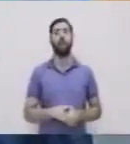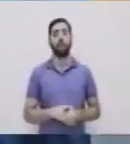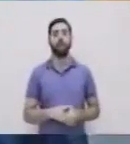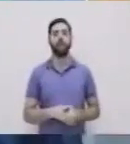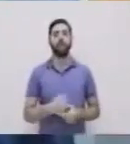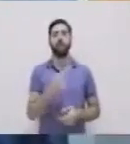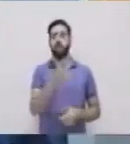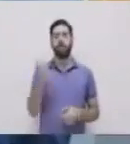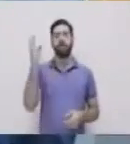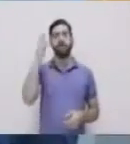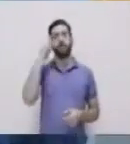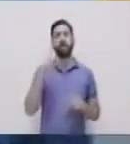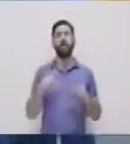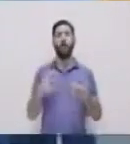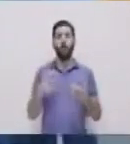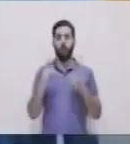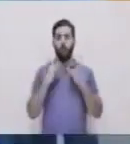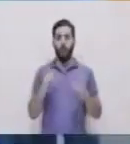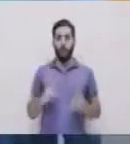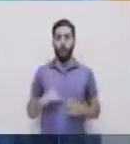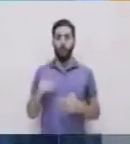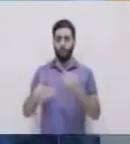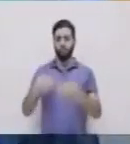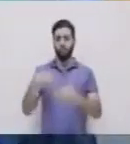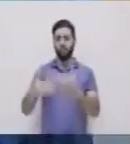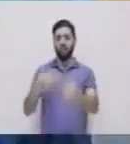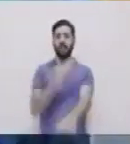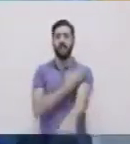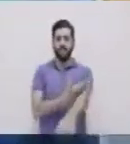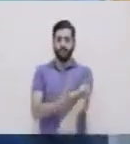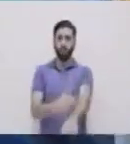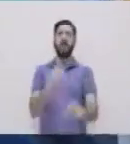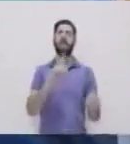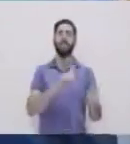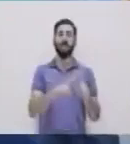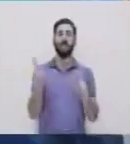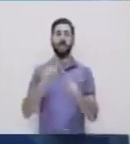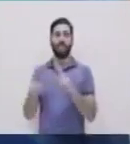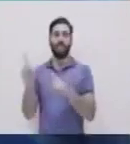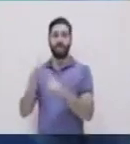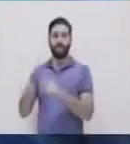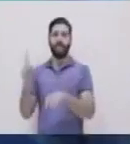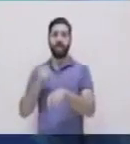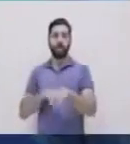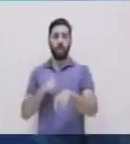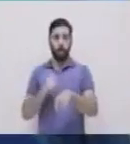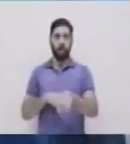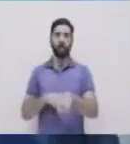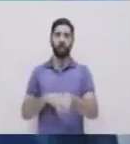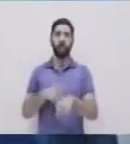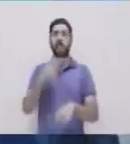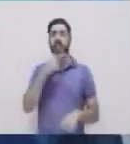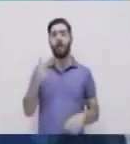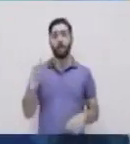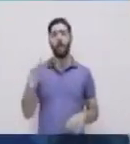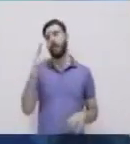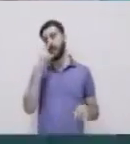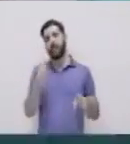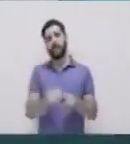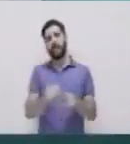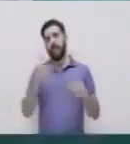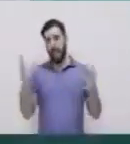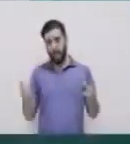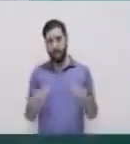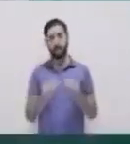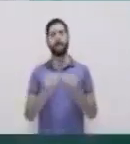Definitivamente, recordar cómo el ser humano ha ido evolucionando a través de la historia en diferentes momentos y áreas, y el lenguaje es parte